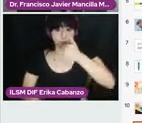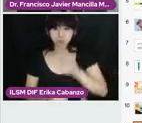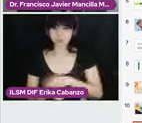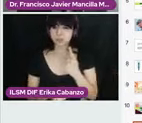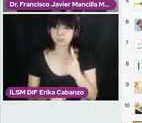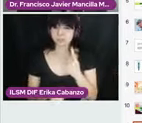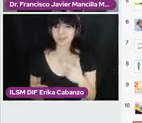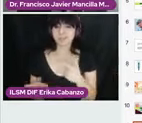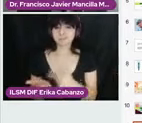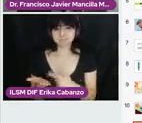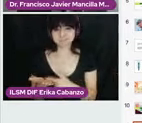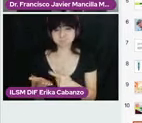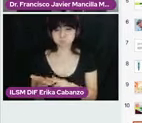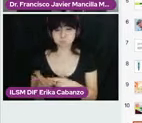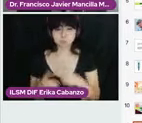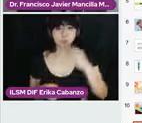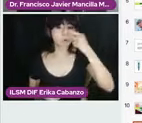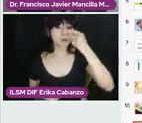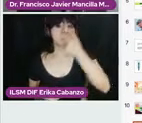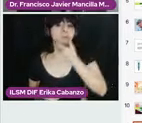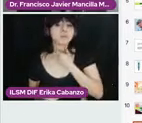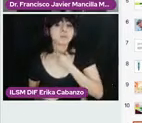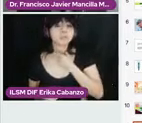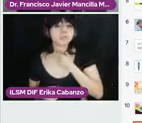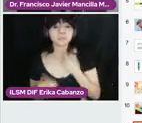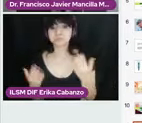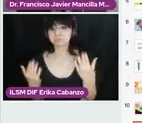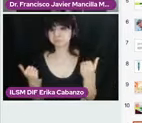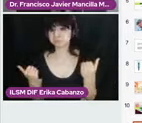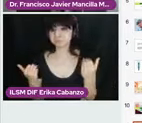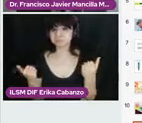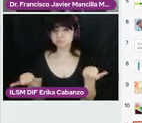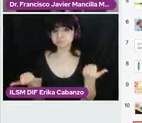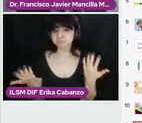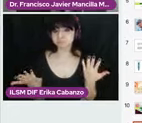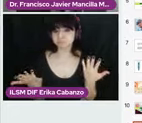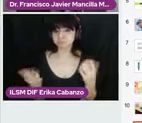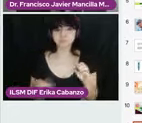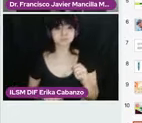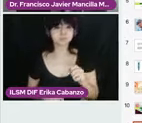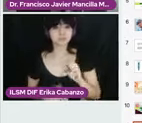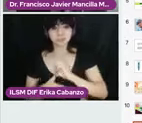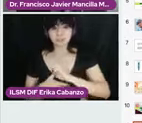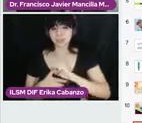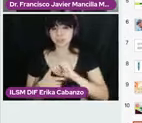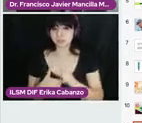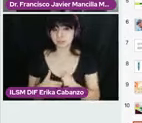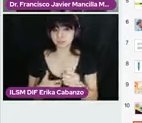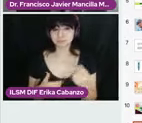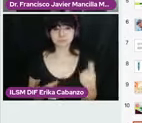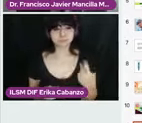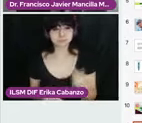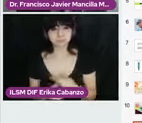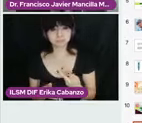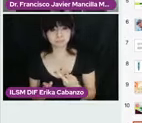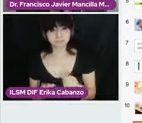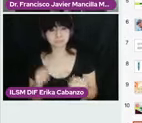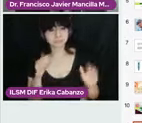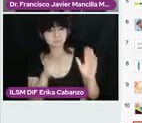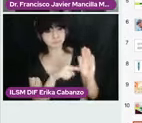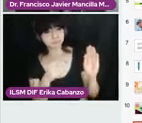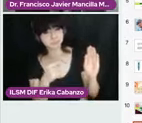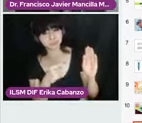la nasofaringe, tiende a tener esta grasa, no da turgencia sobre la trompa de Eustaquio. Esta es la dichosa trompa de